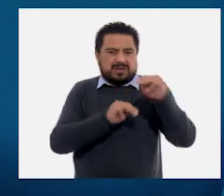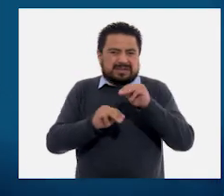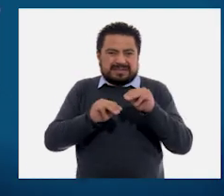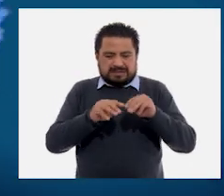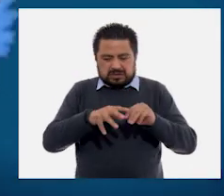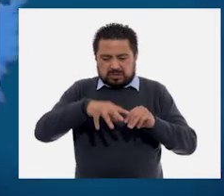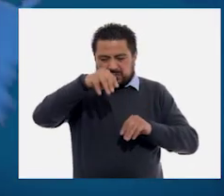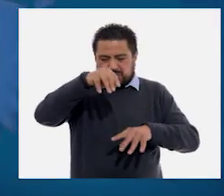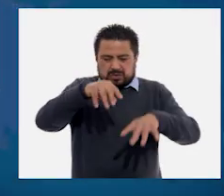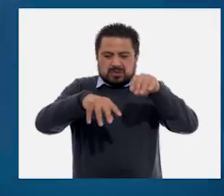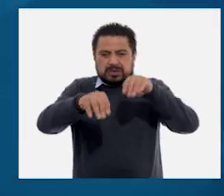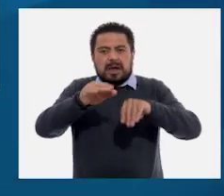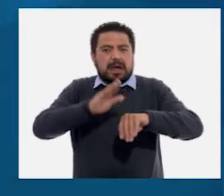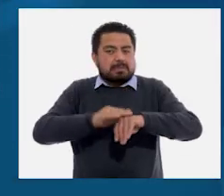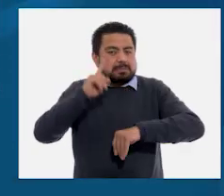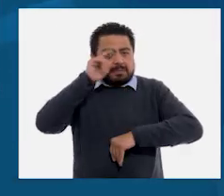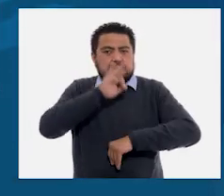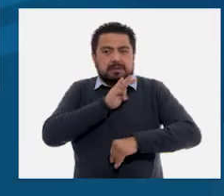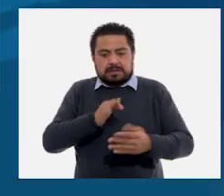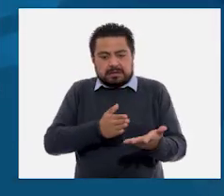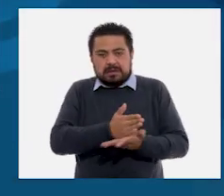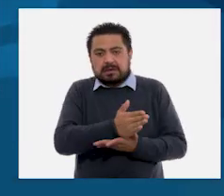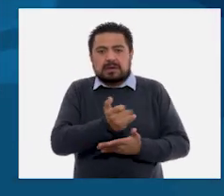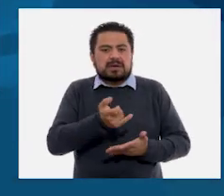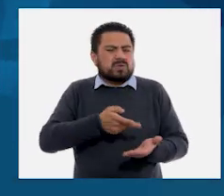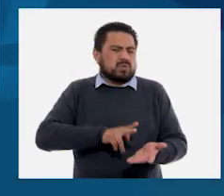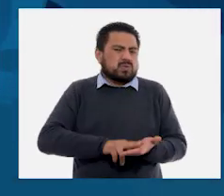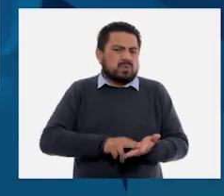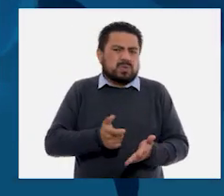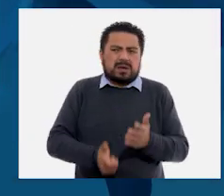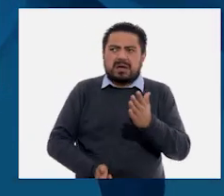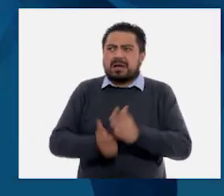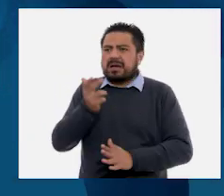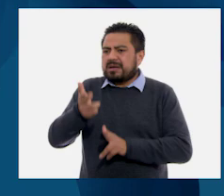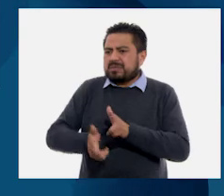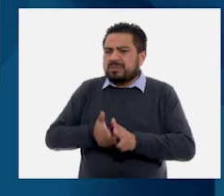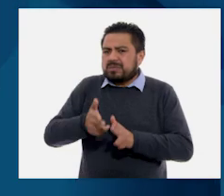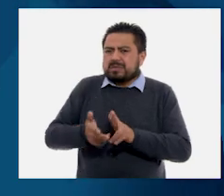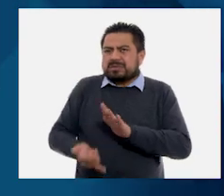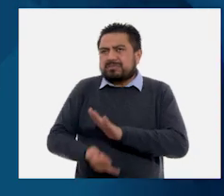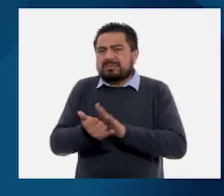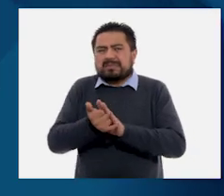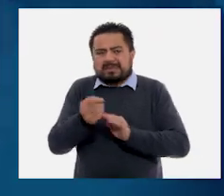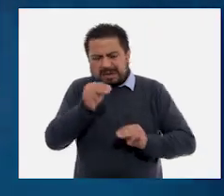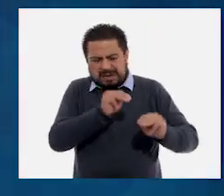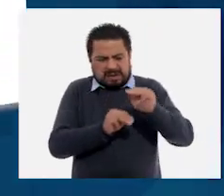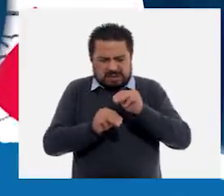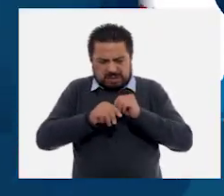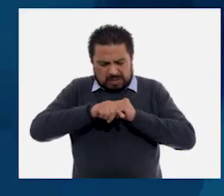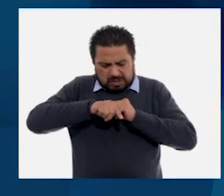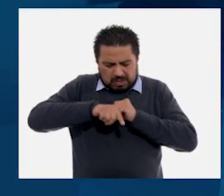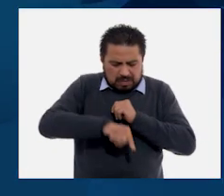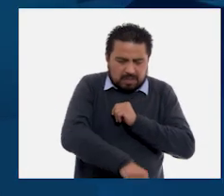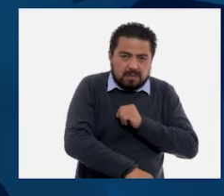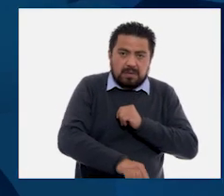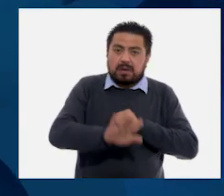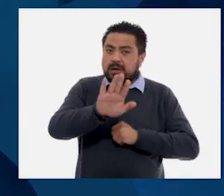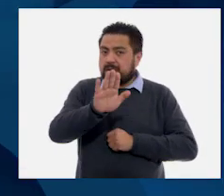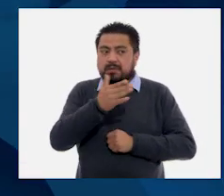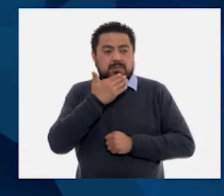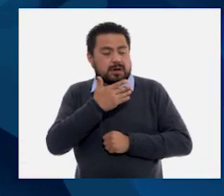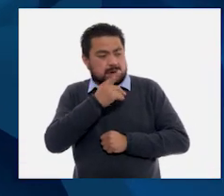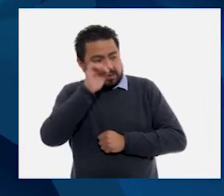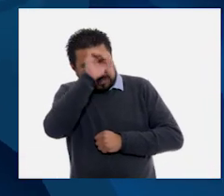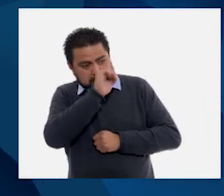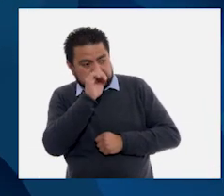seguramente hubiera sido muy difícil y también costoso construir el ferrocarril sobre montañas y cañadas. Buena observación, Larisa.